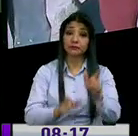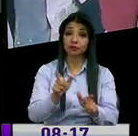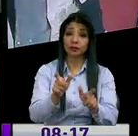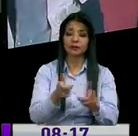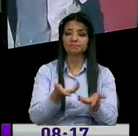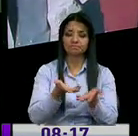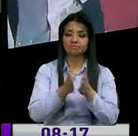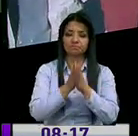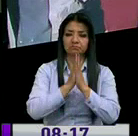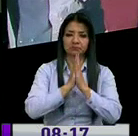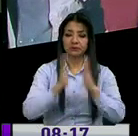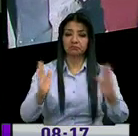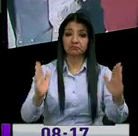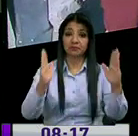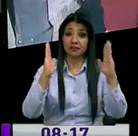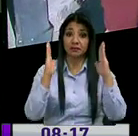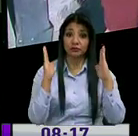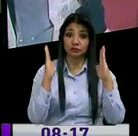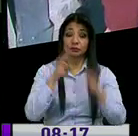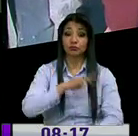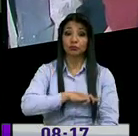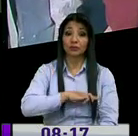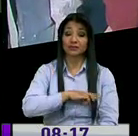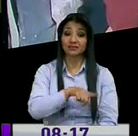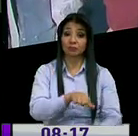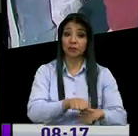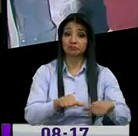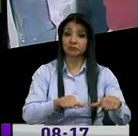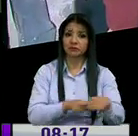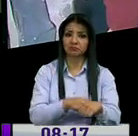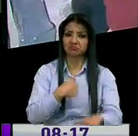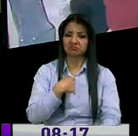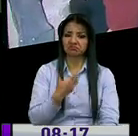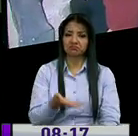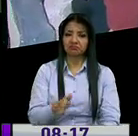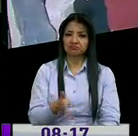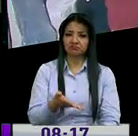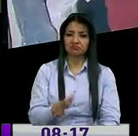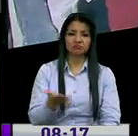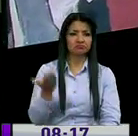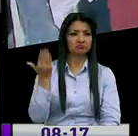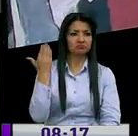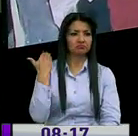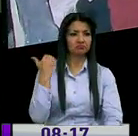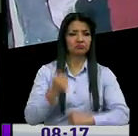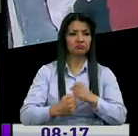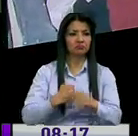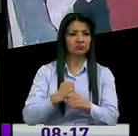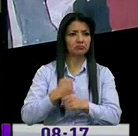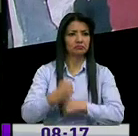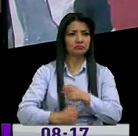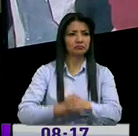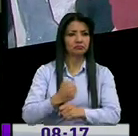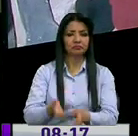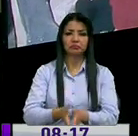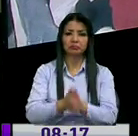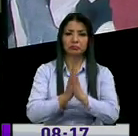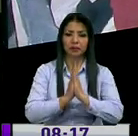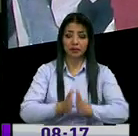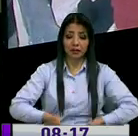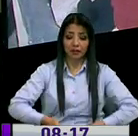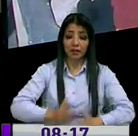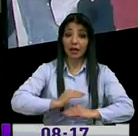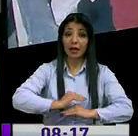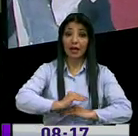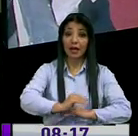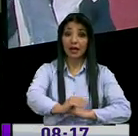denuncian la falta de atención de la administración municipal. Aseguran que ya son varios años que vienen pidiendo la pavimentación de la calle, Andrea,